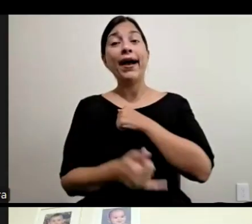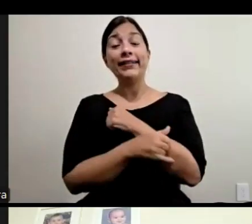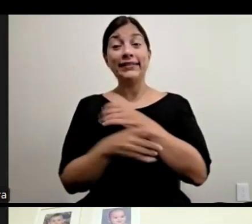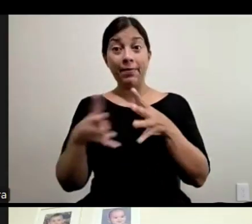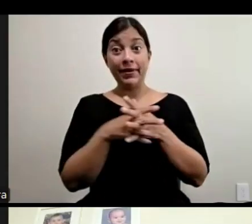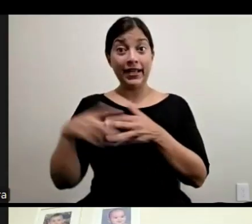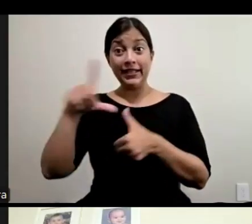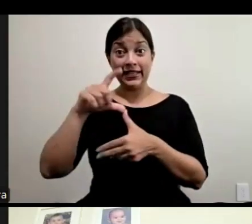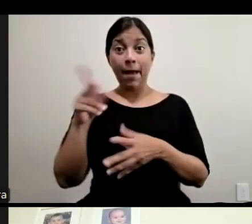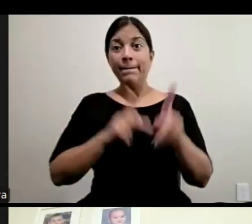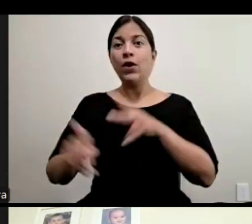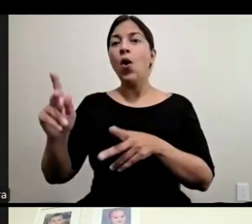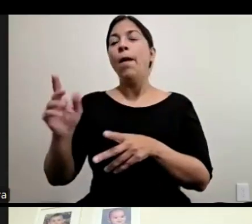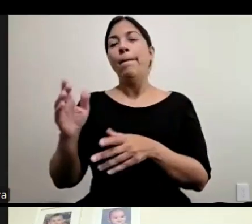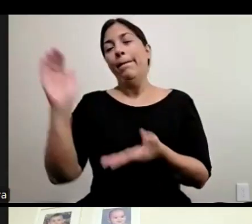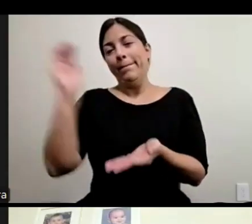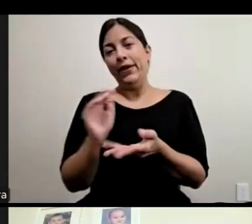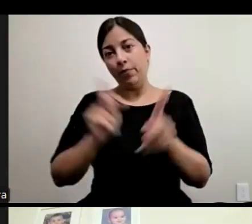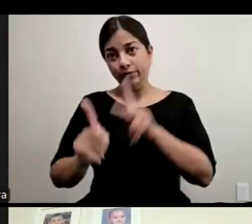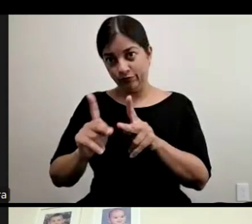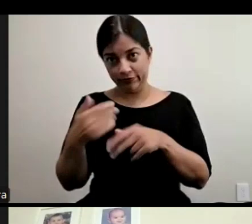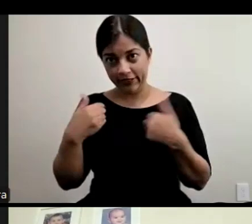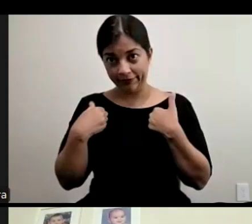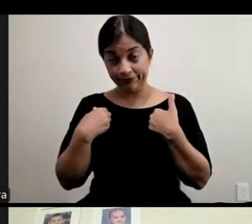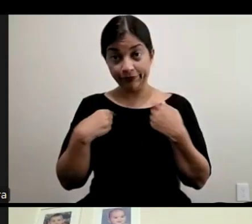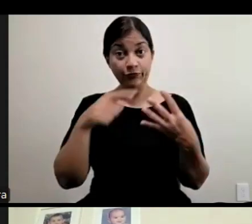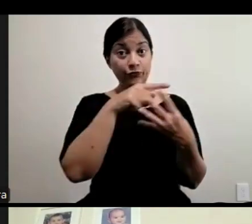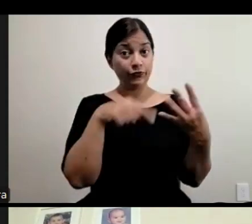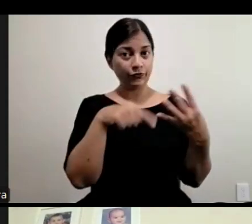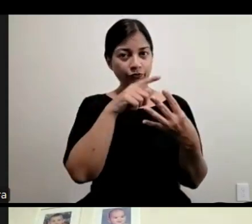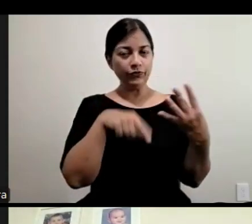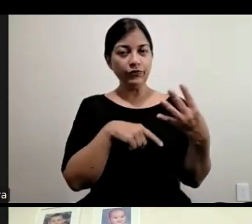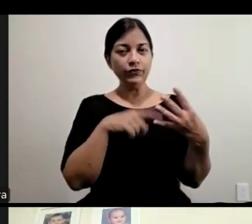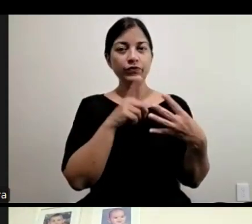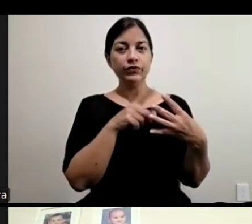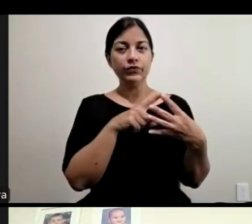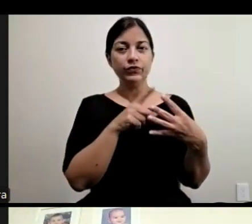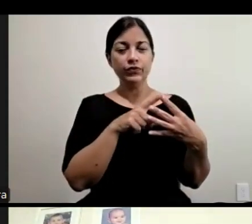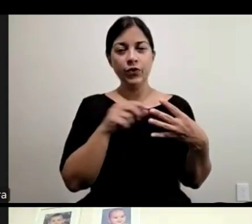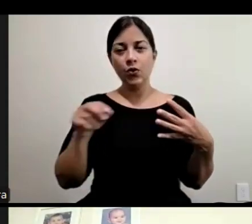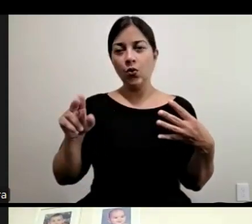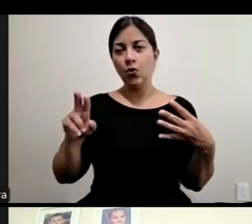población tiene? Hay 4 opciones. Ajá. Uruguay,